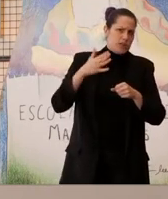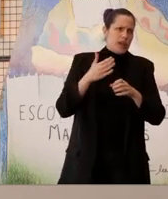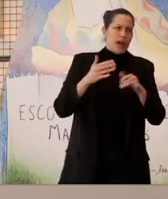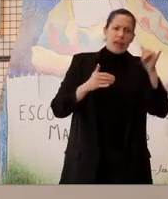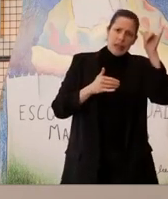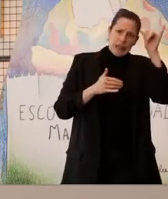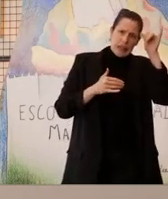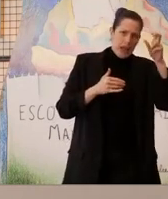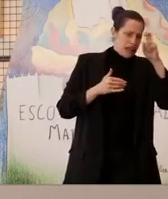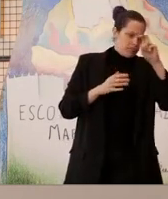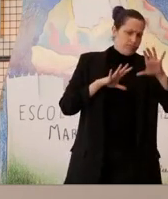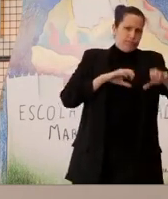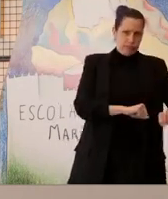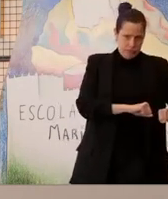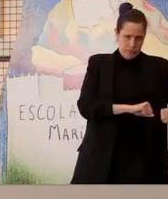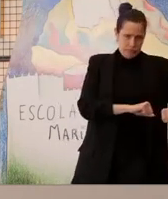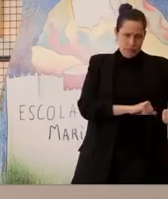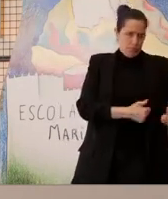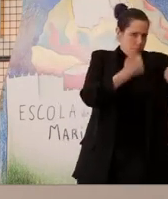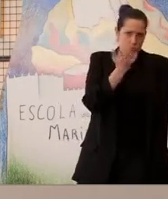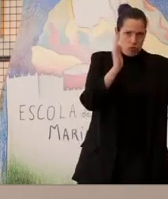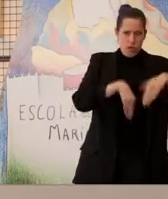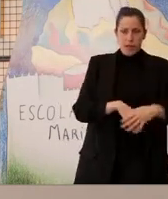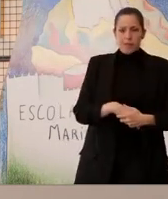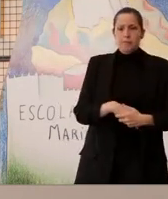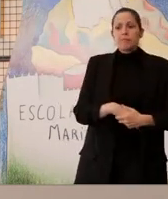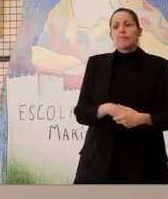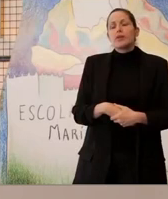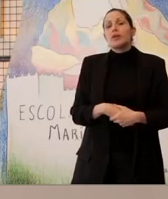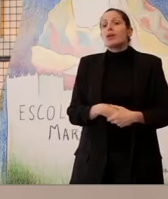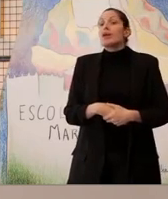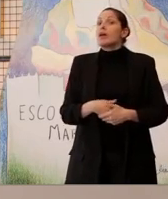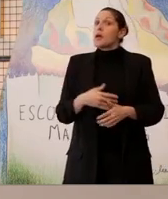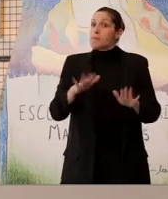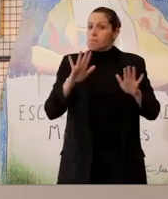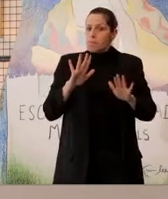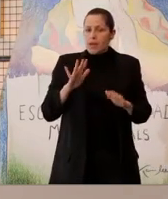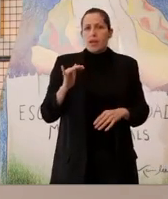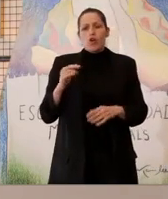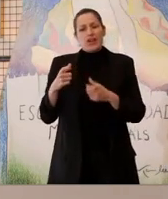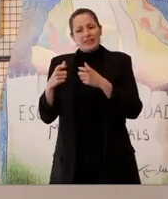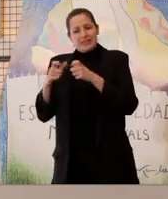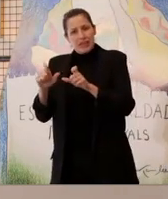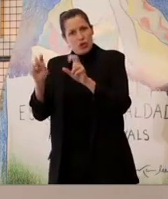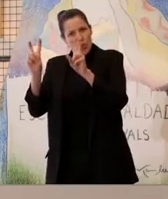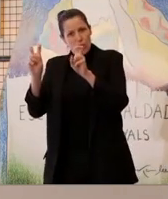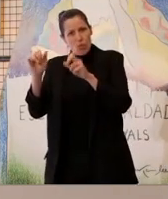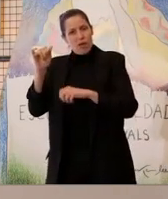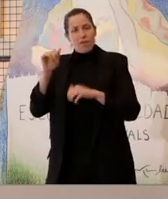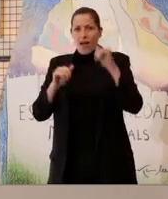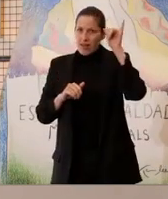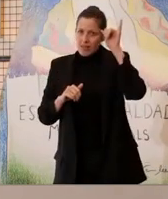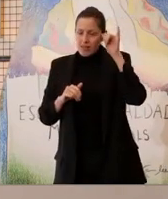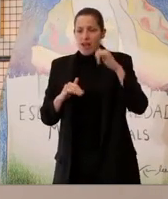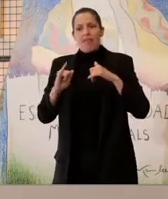no hay más que lo que hay no bien Es verdad que hay un sector de la nueva izquierda que tiene una